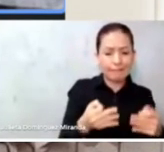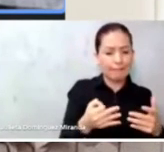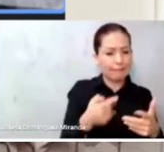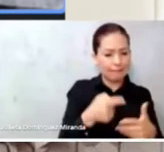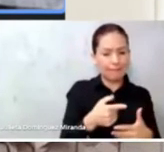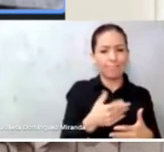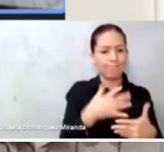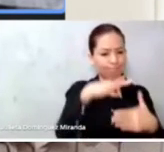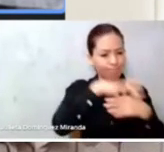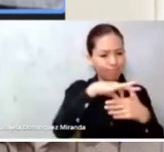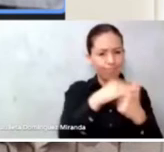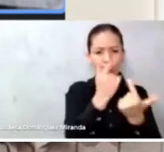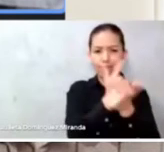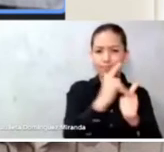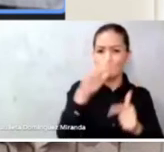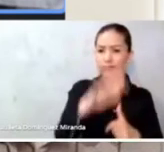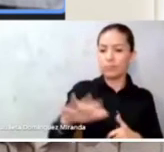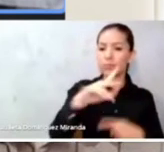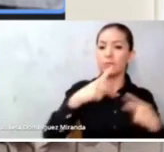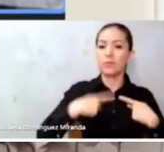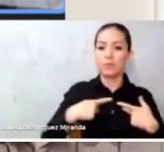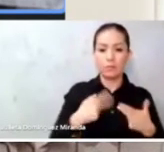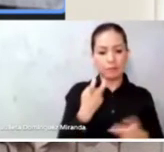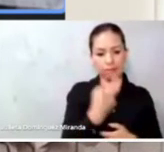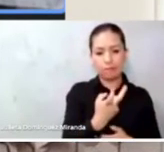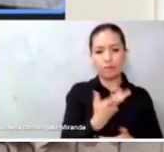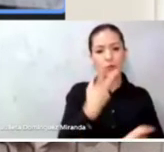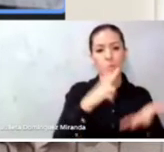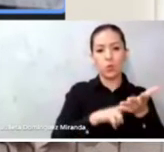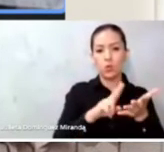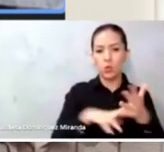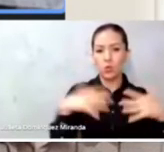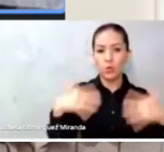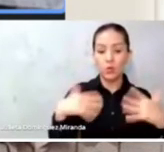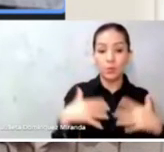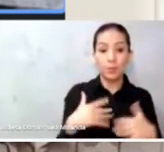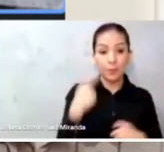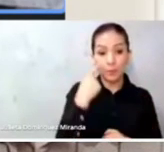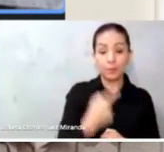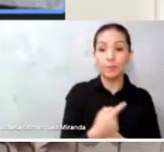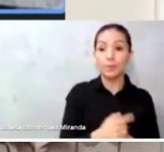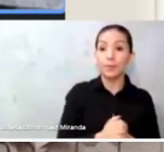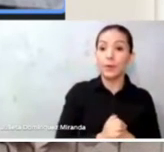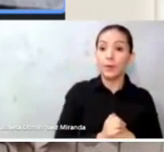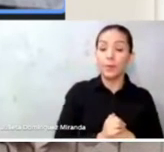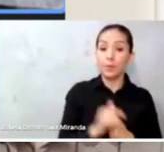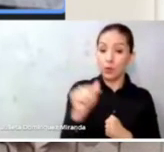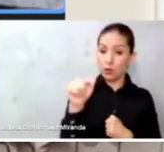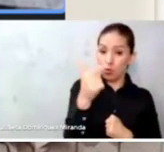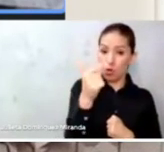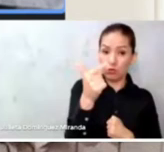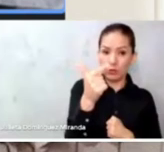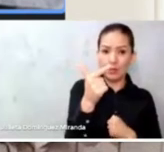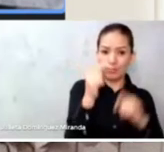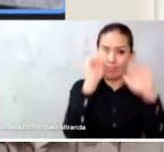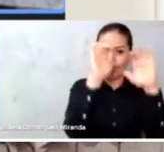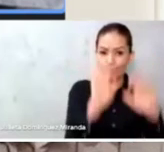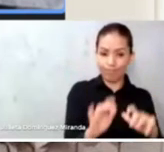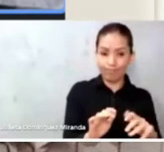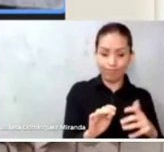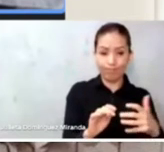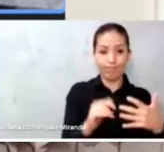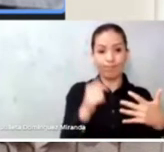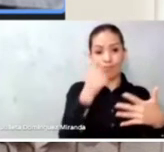y, por lo tanto, válida. Uno a uno de los 12 agravios esgrimidos por los actores